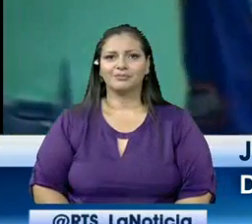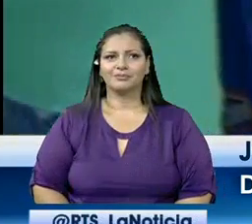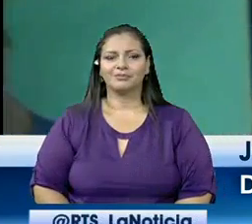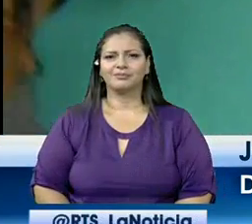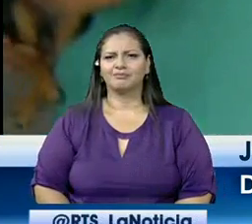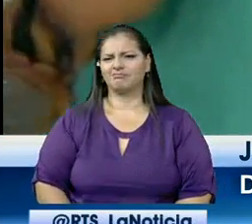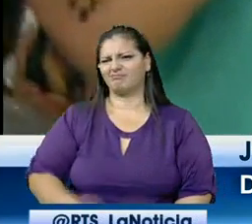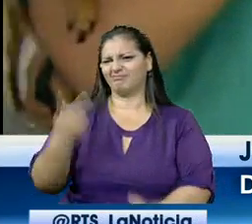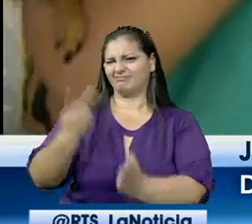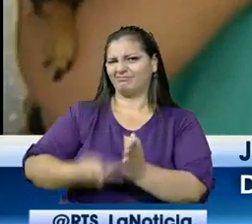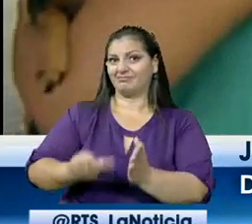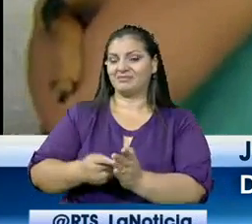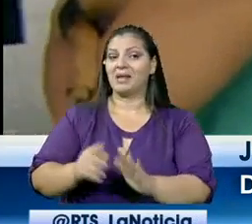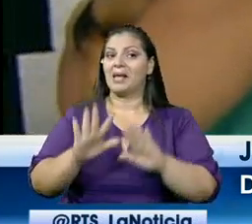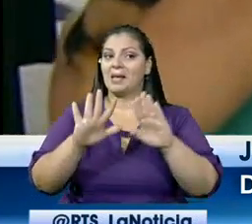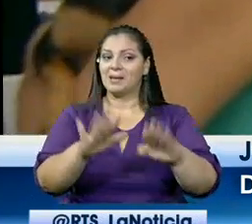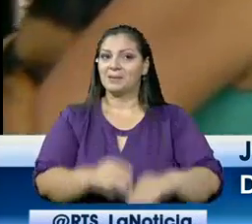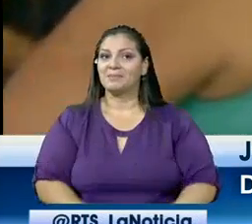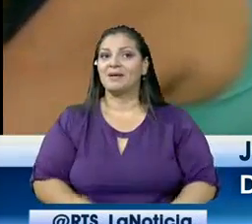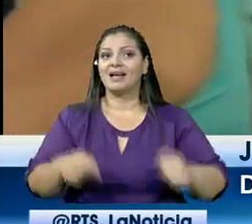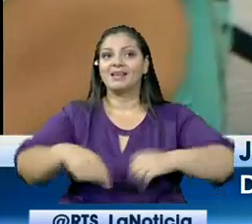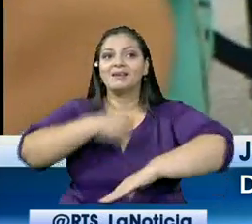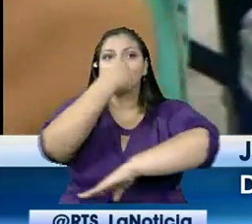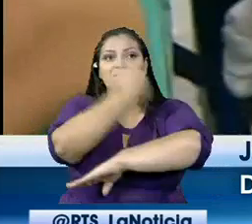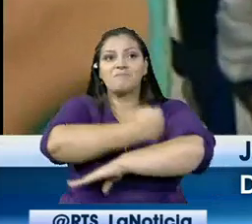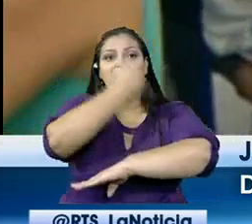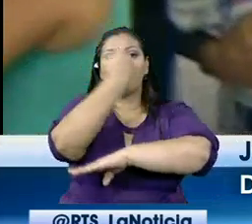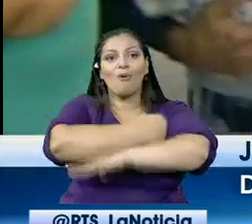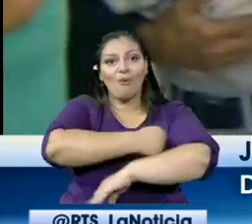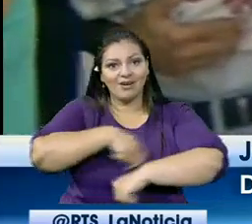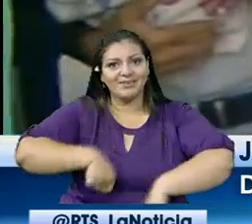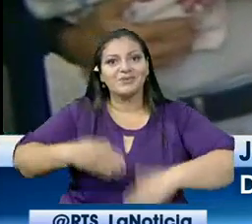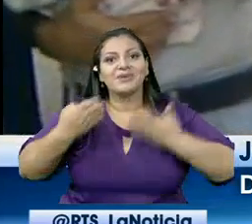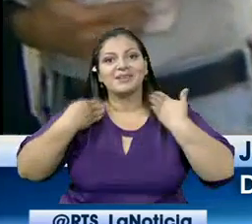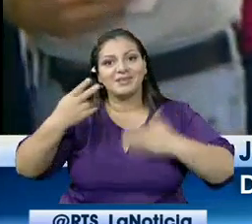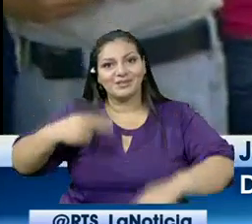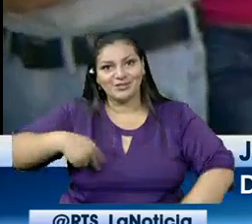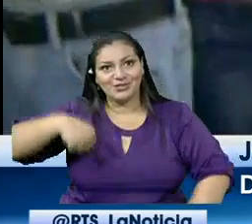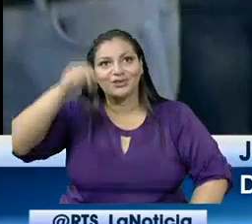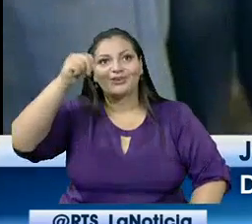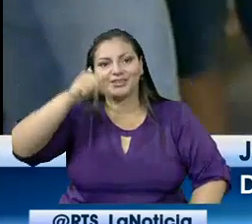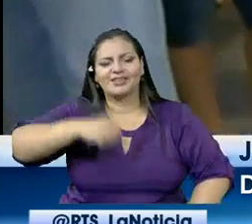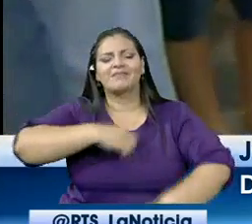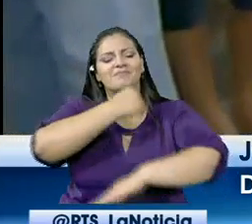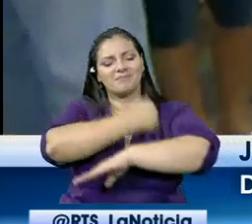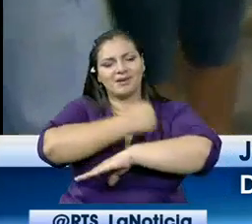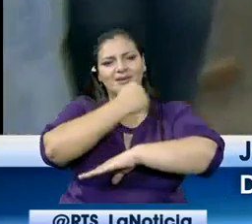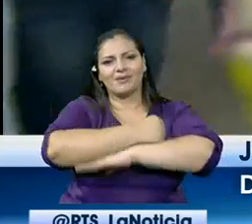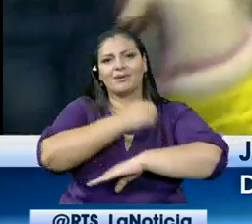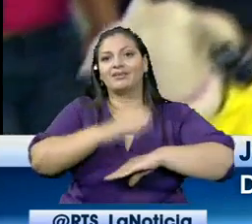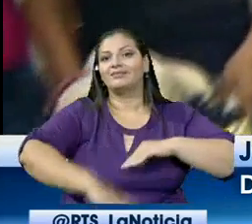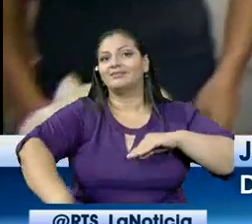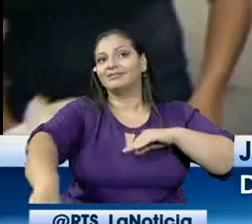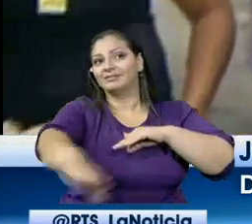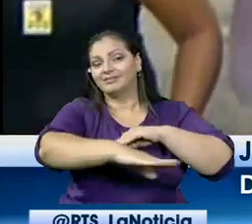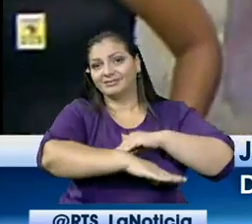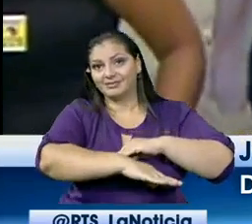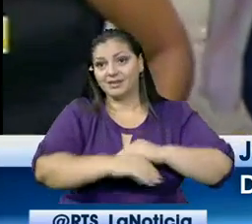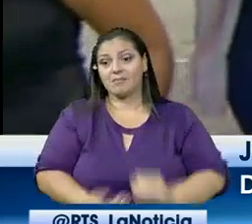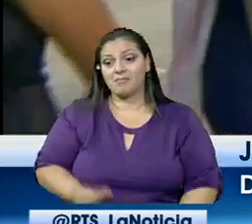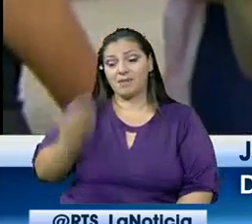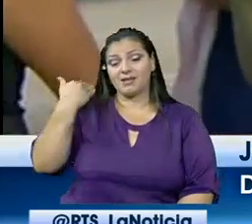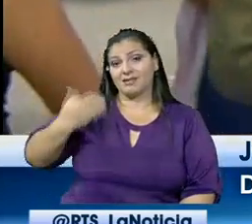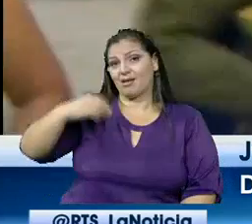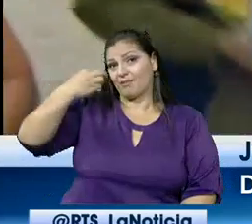¿Qué ocurre? Estamos desde la parroquia Pascuales, al norte de la ciudad de Guayaquil, porque acá desde el día miércoles,